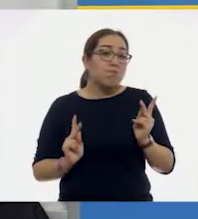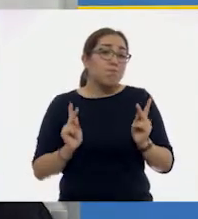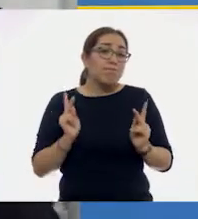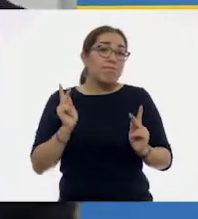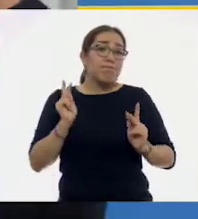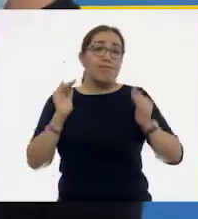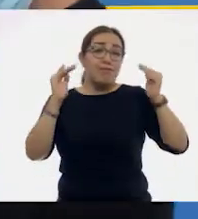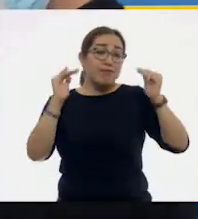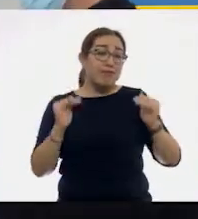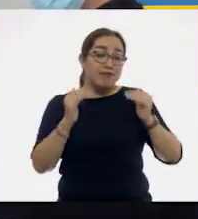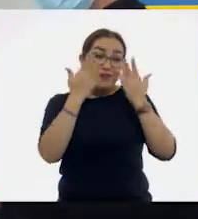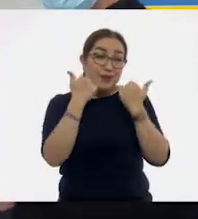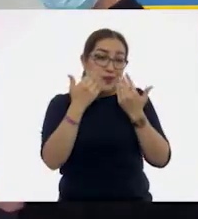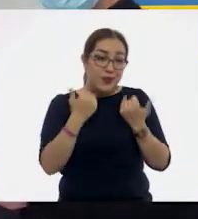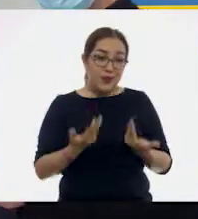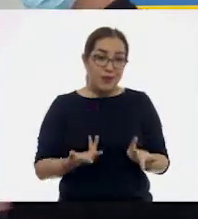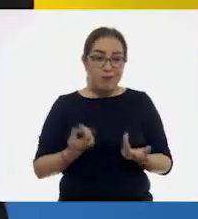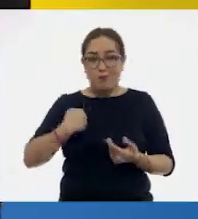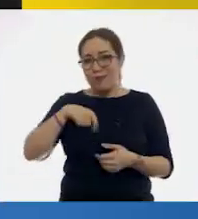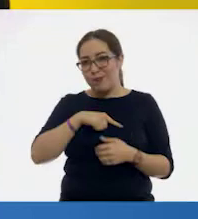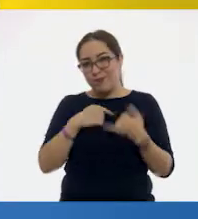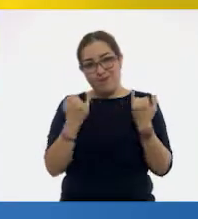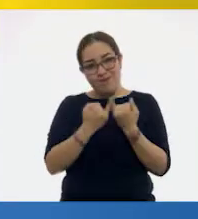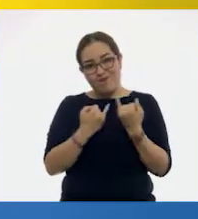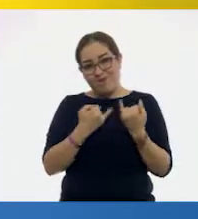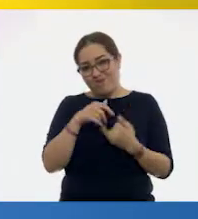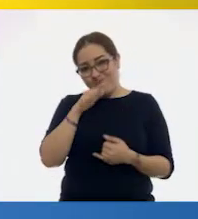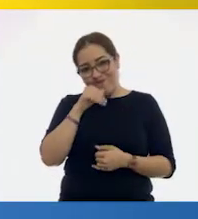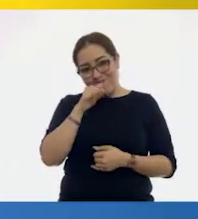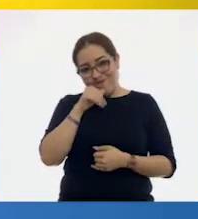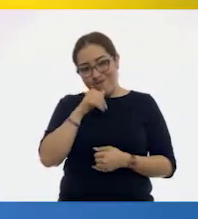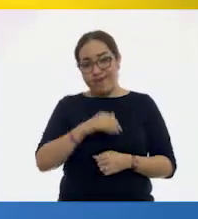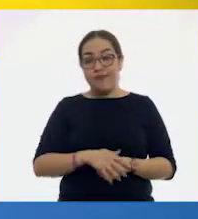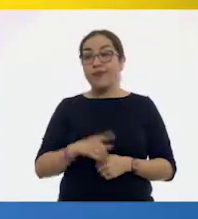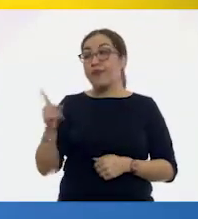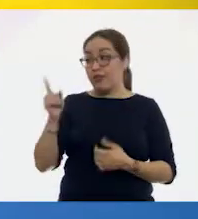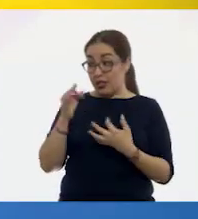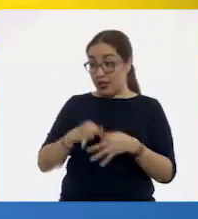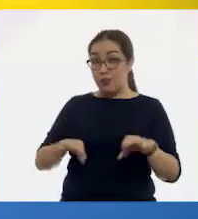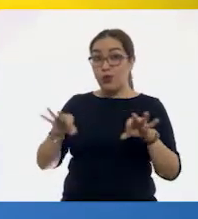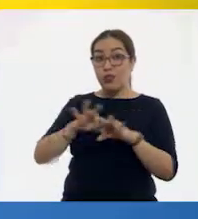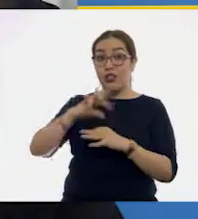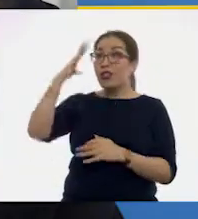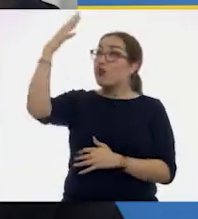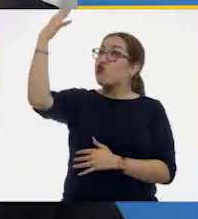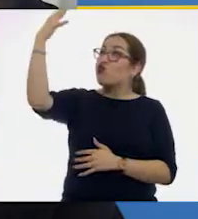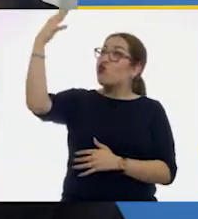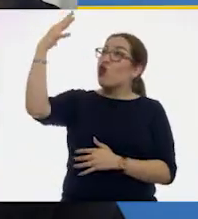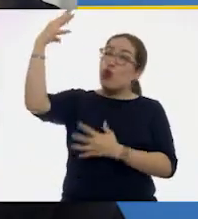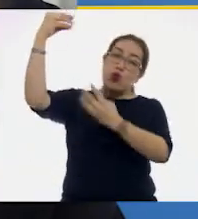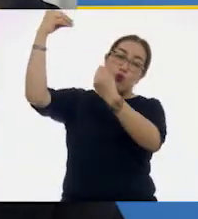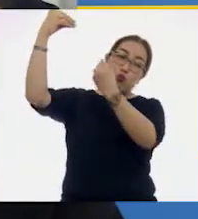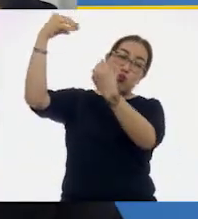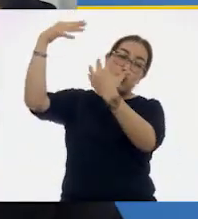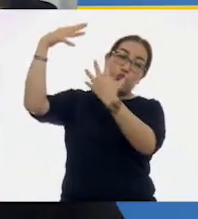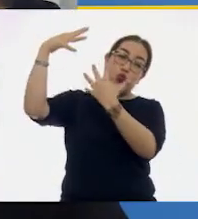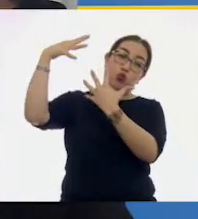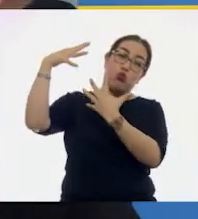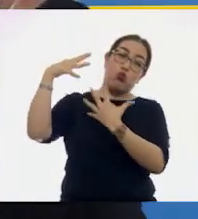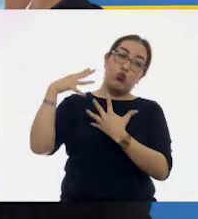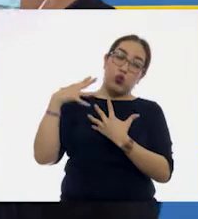no podríamos alimentarnos nosotros, Juan Carlos. Entonces, niños, es bien importante la luz del sol, que tenemos